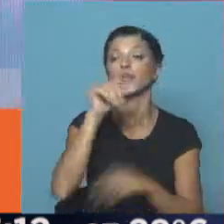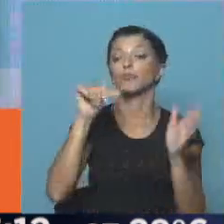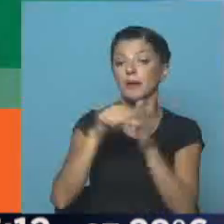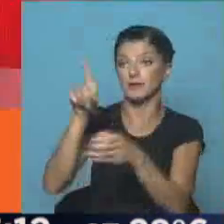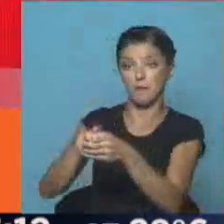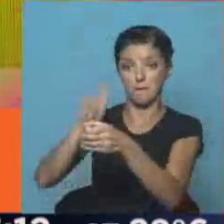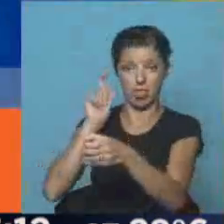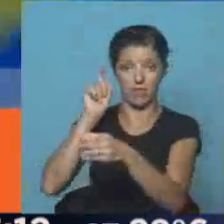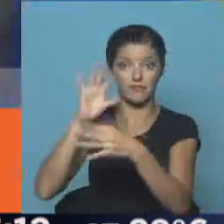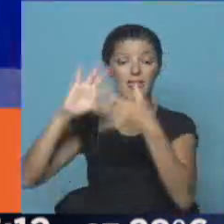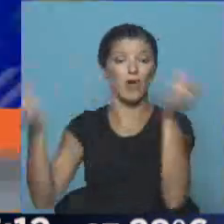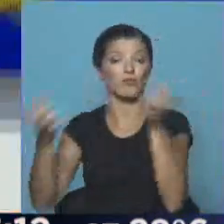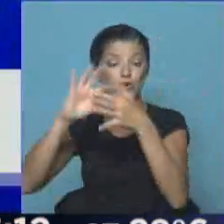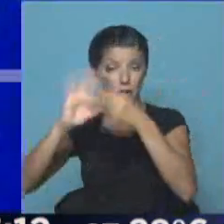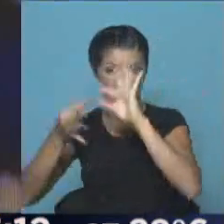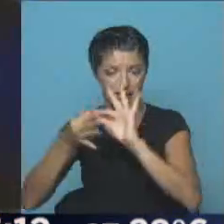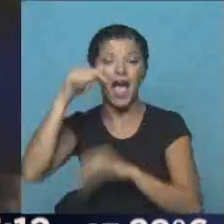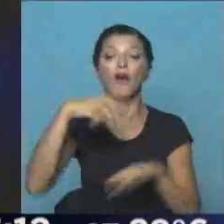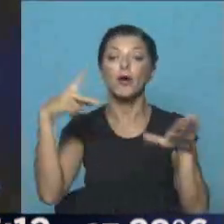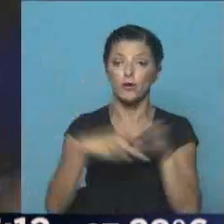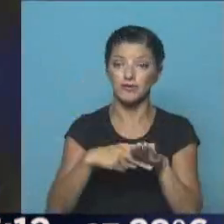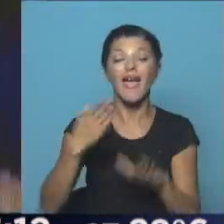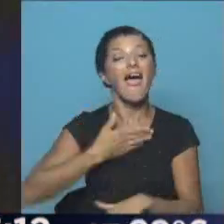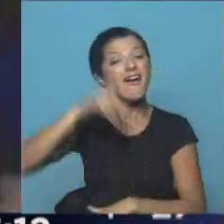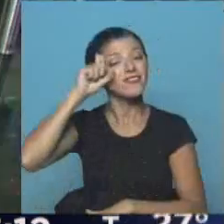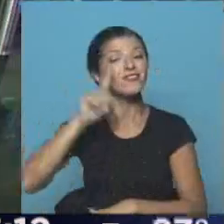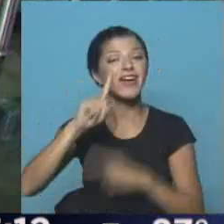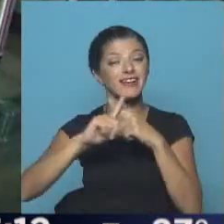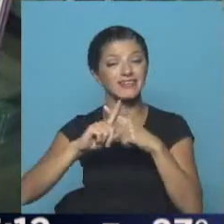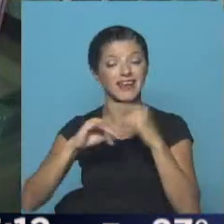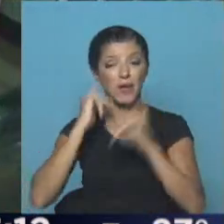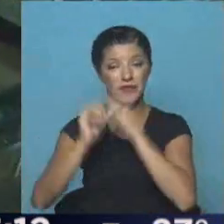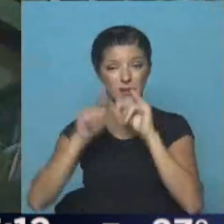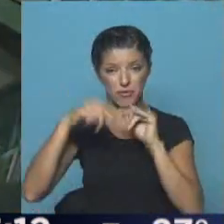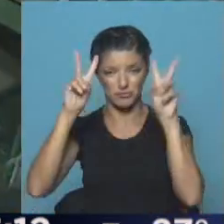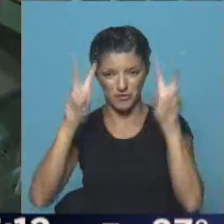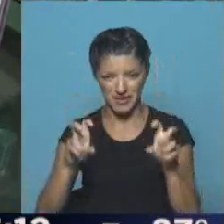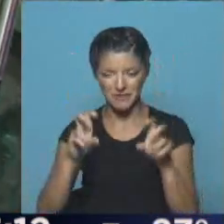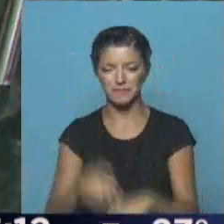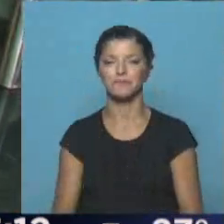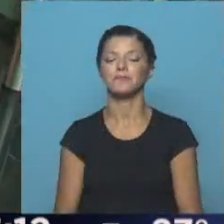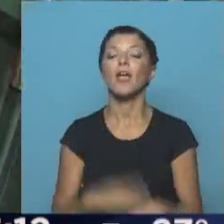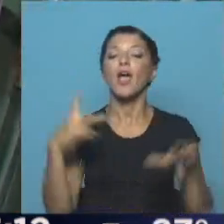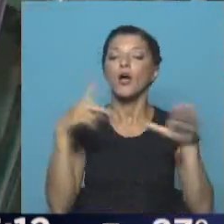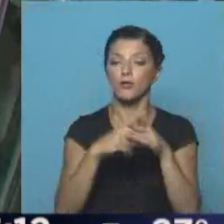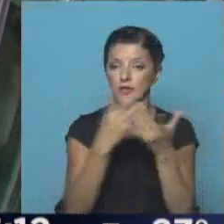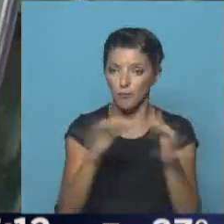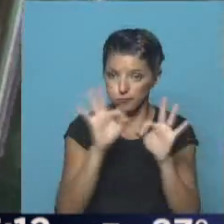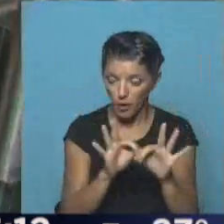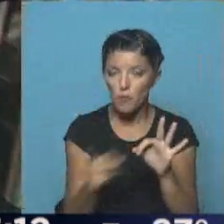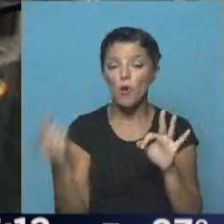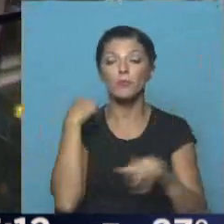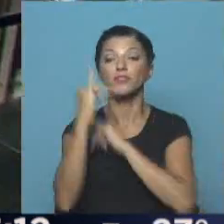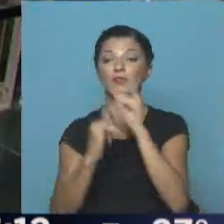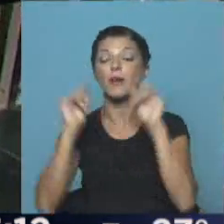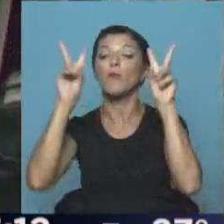de la Unión Europea. Nos estamos yendo a una pausa y ahí Félix le cuenta con qué seguimos. Exactamente, Inde. Cuando regresemos, estos temas vamos a